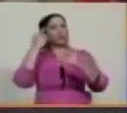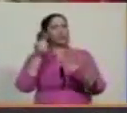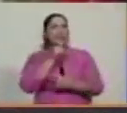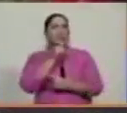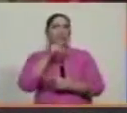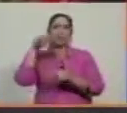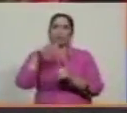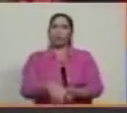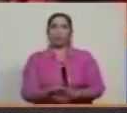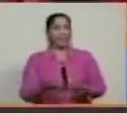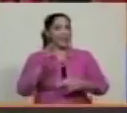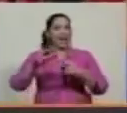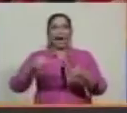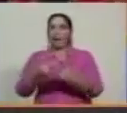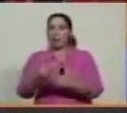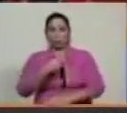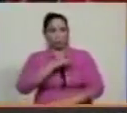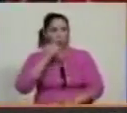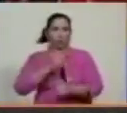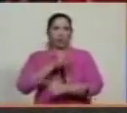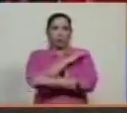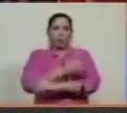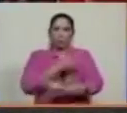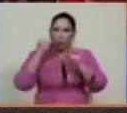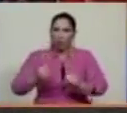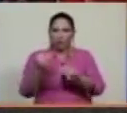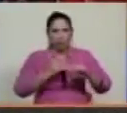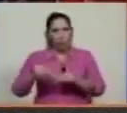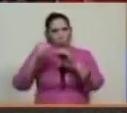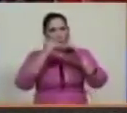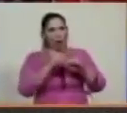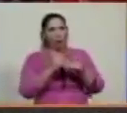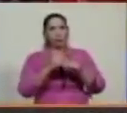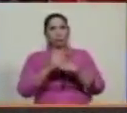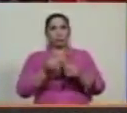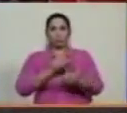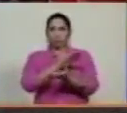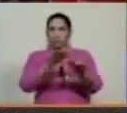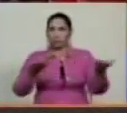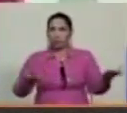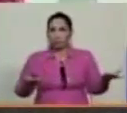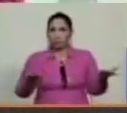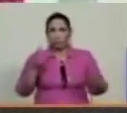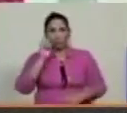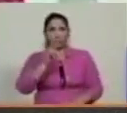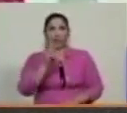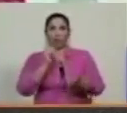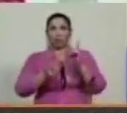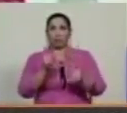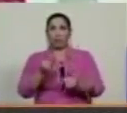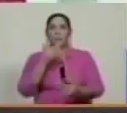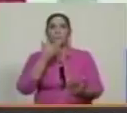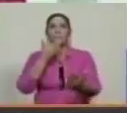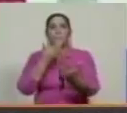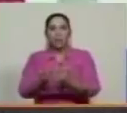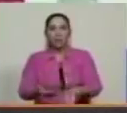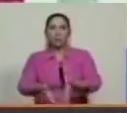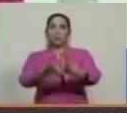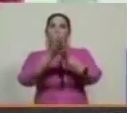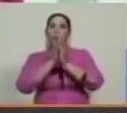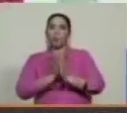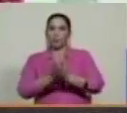¿Quién lo puede tumbar? Nadie. Si esto lo están pasando en algún lugar, o si lo ven, yo les pido